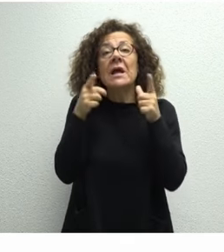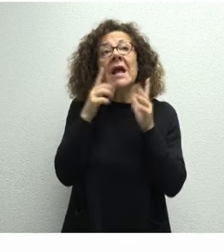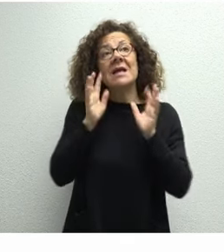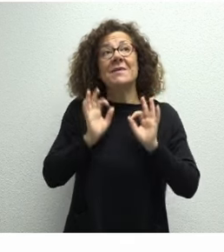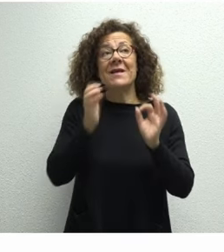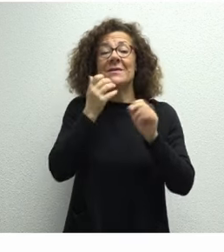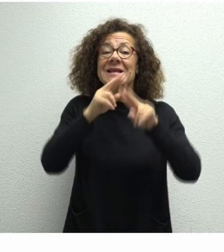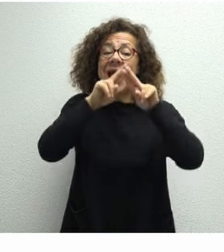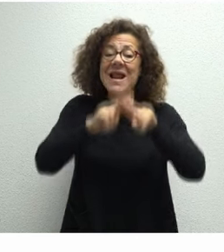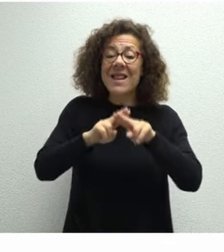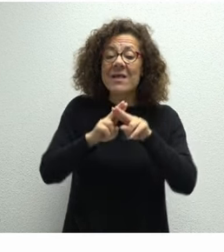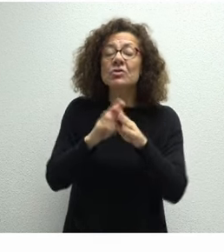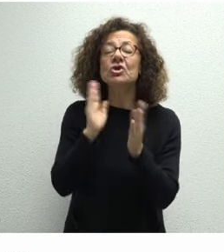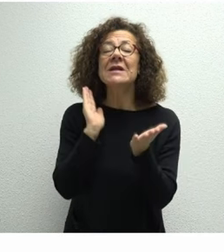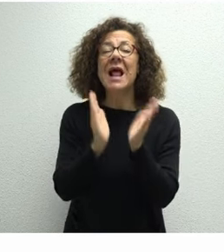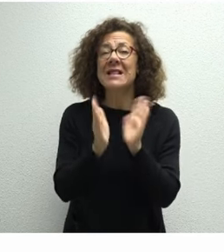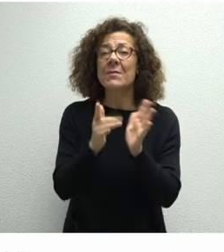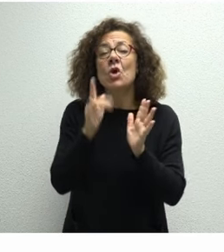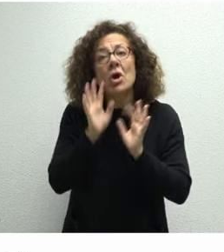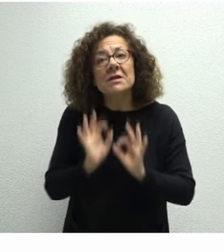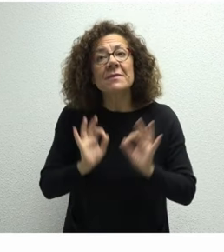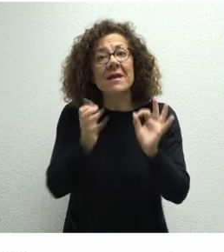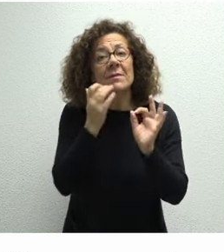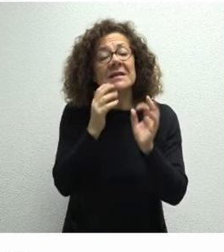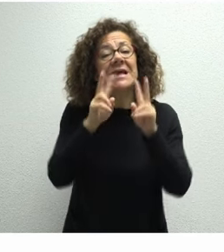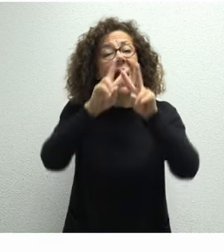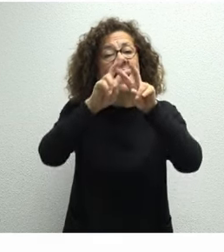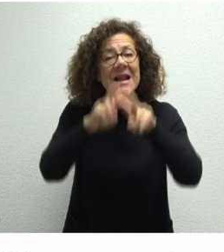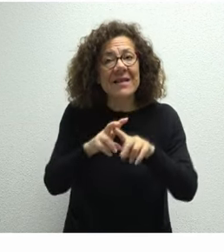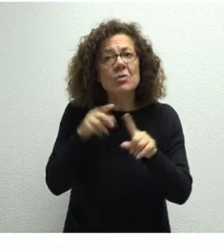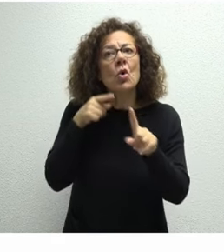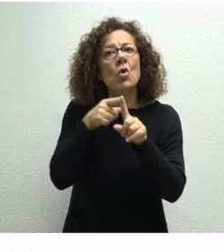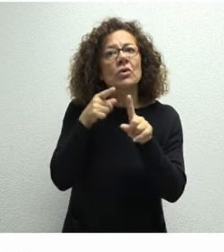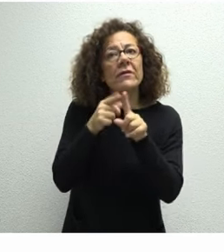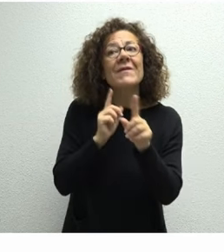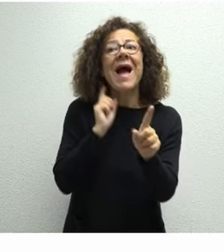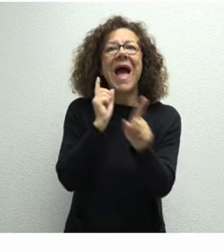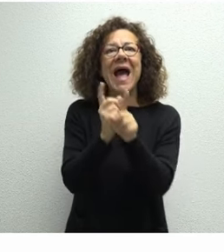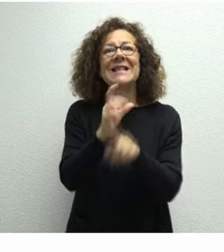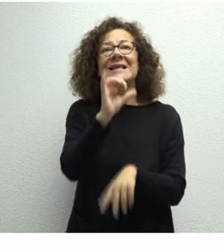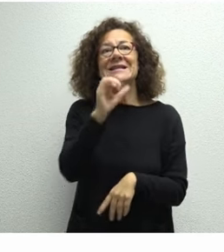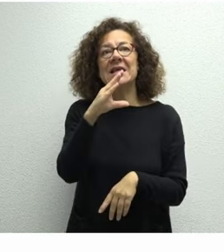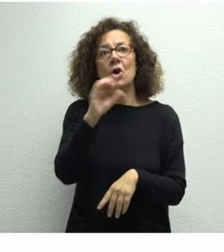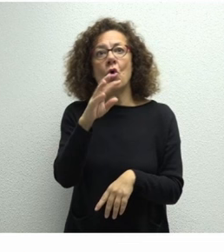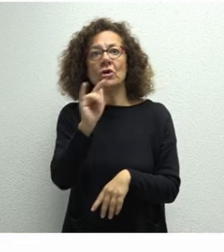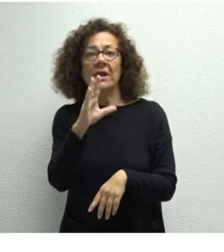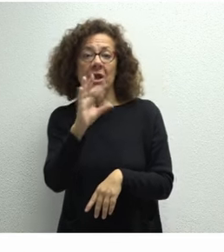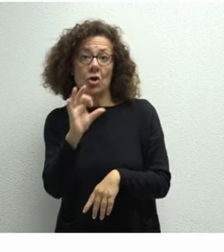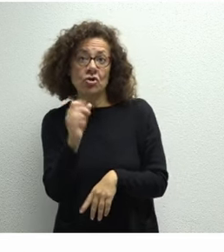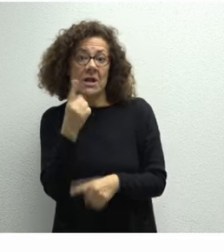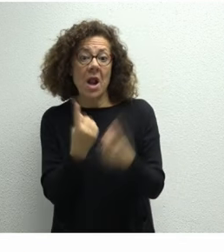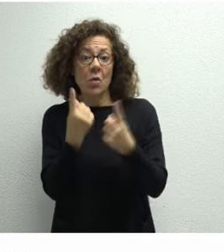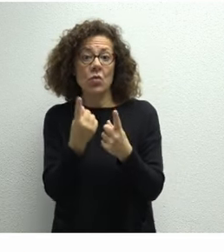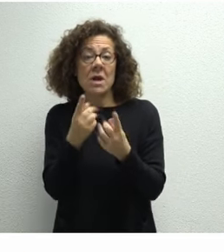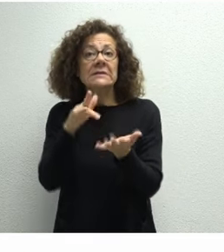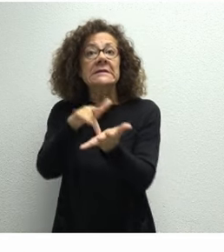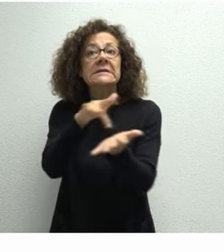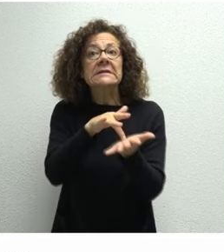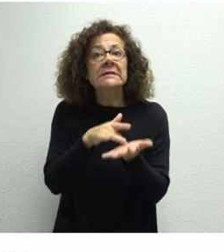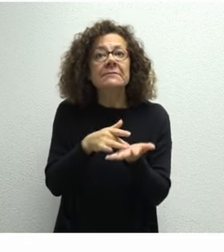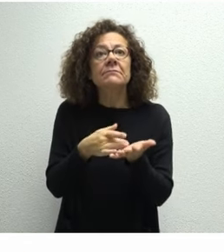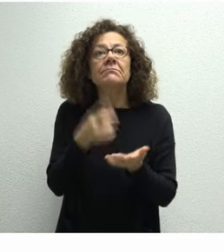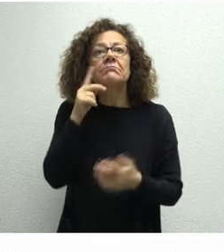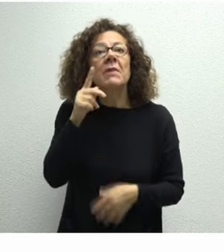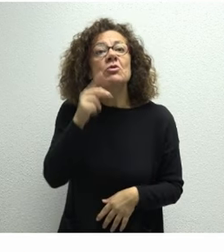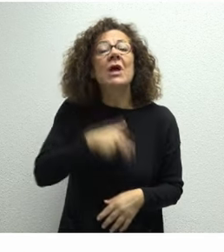cuando analizamos tratamientos y sobre todo cuando analizamos uso de antipsicóticos más de tres antipsicóticos en determinados sitios vemos Que en